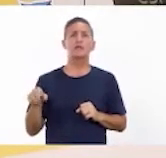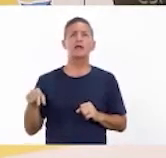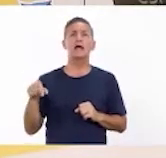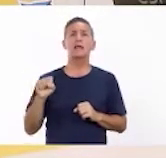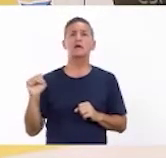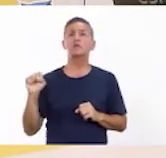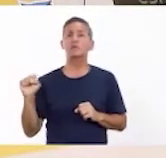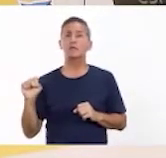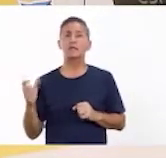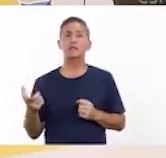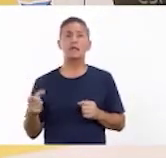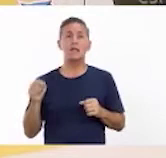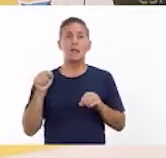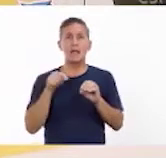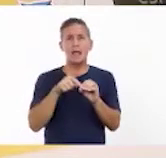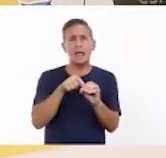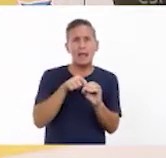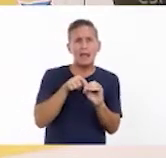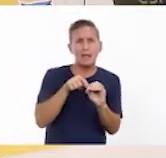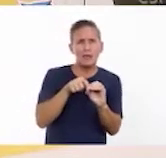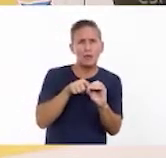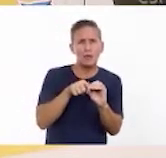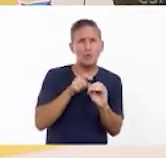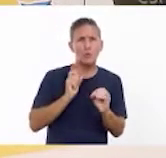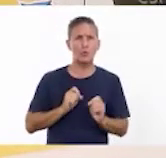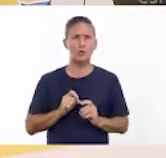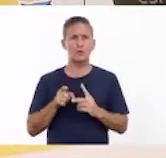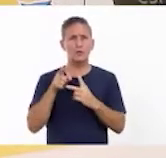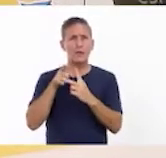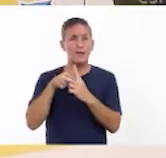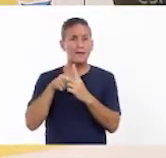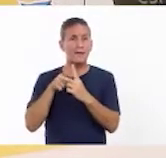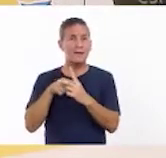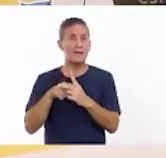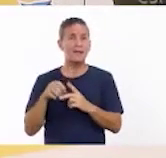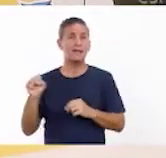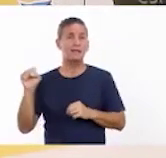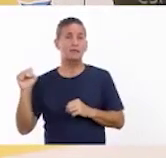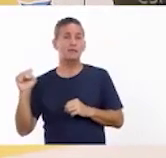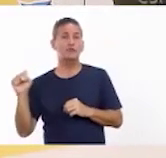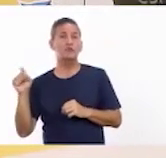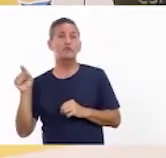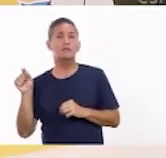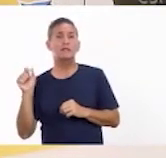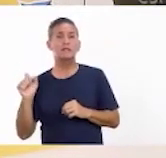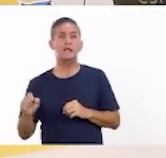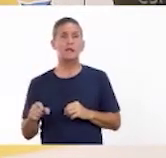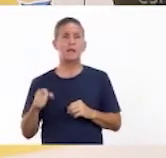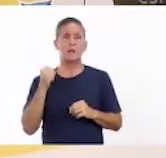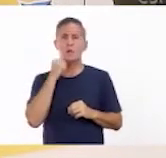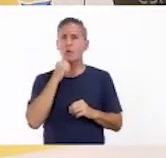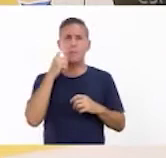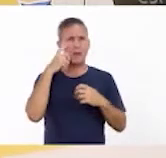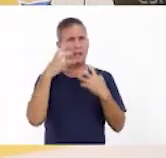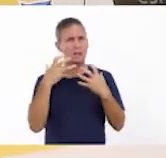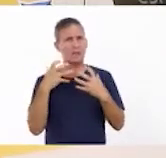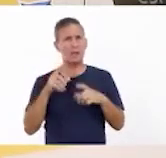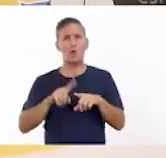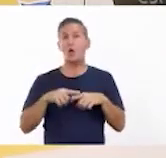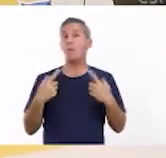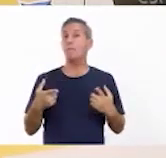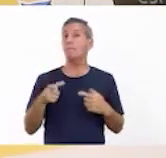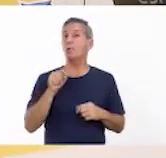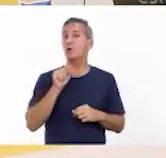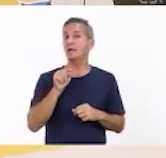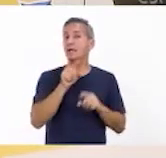el núcleo y el sustantivo era principal, porque estas